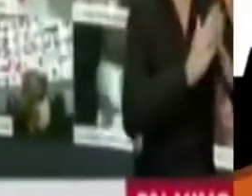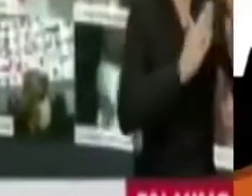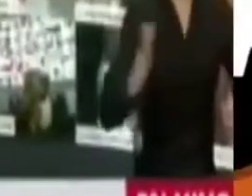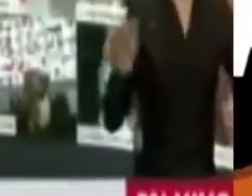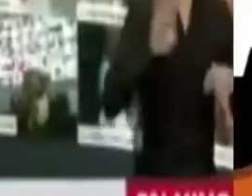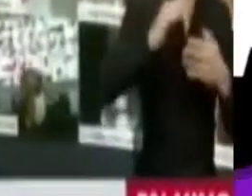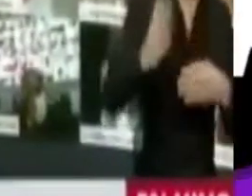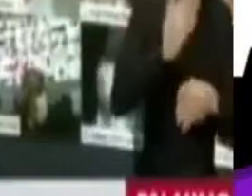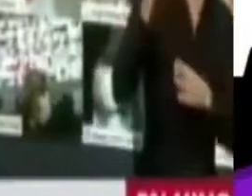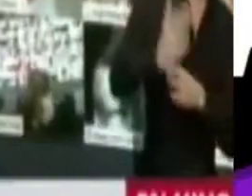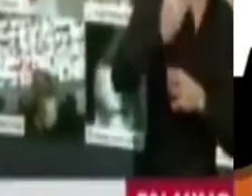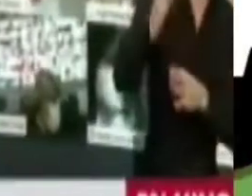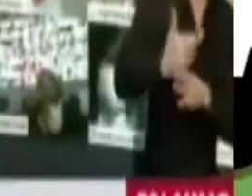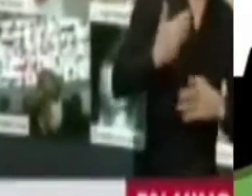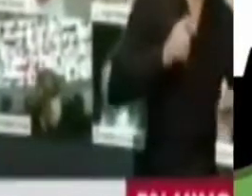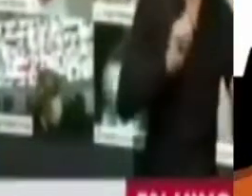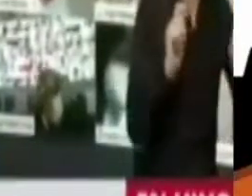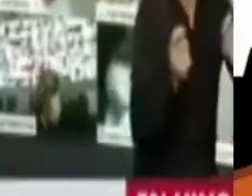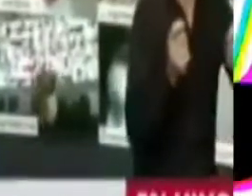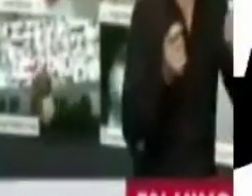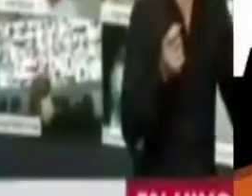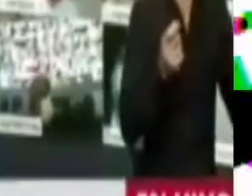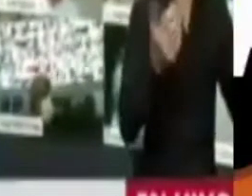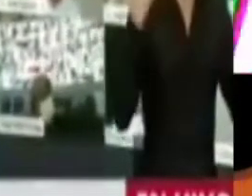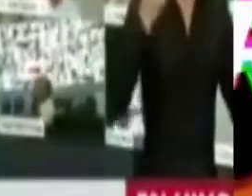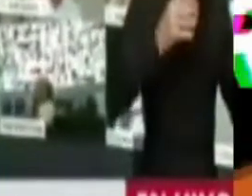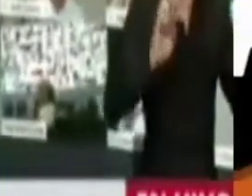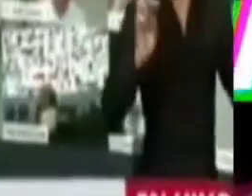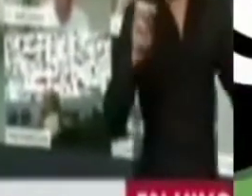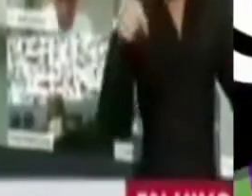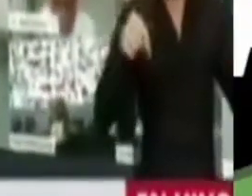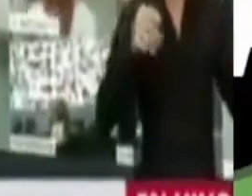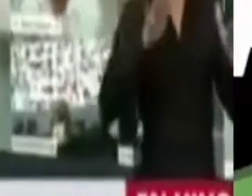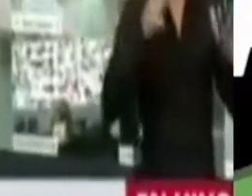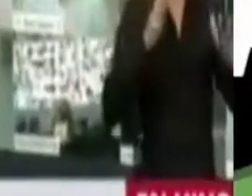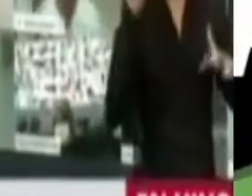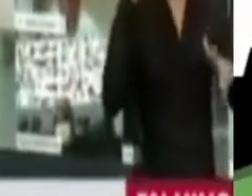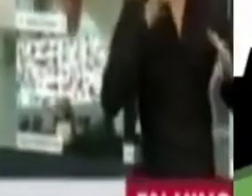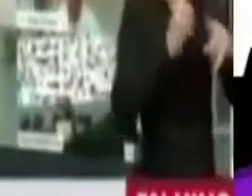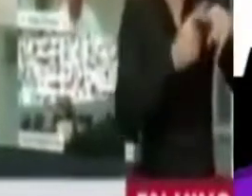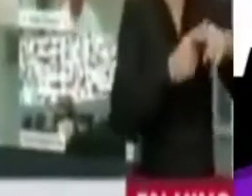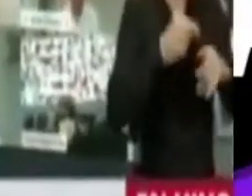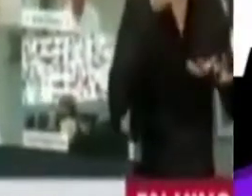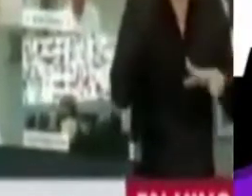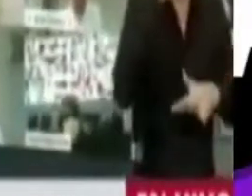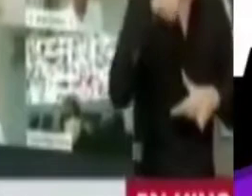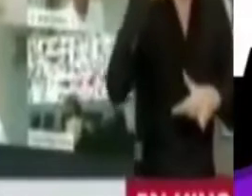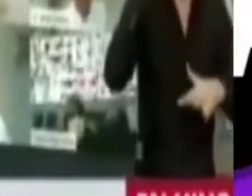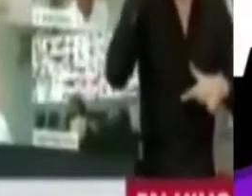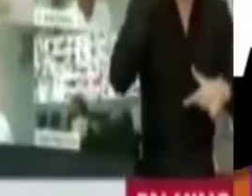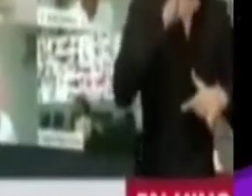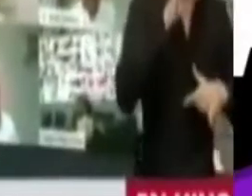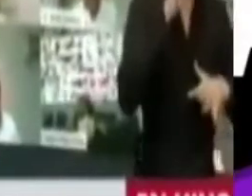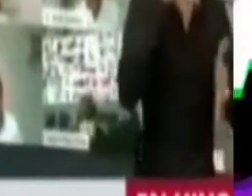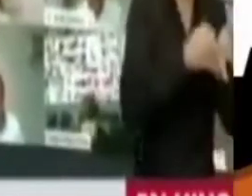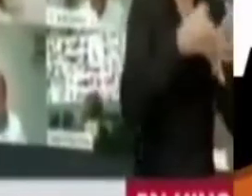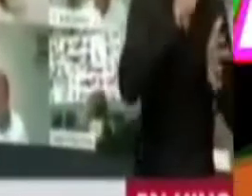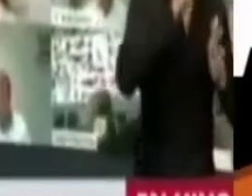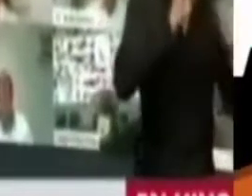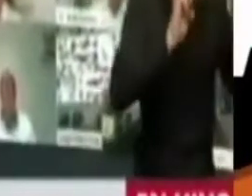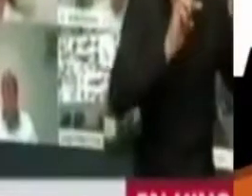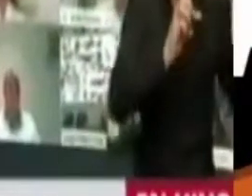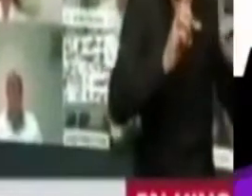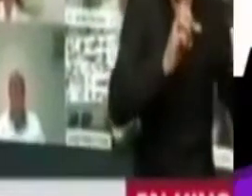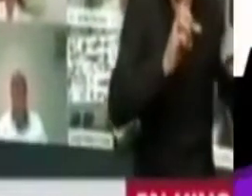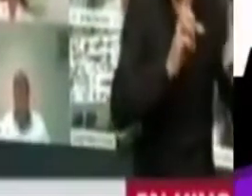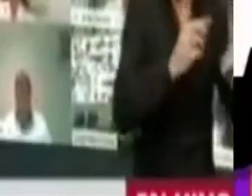que desistiéramos de ese servicio. Sí, totalmente. Totalmente. Eso yo lo dije, y dije también algo que me parece a mí, para